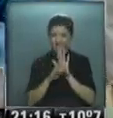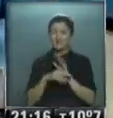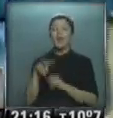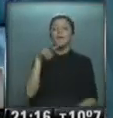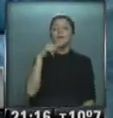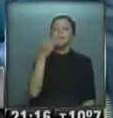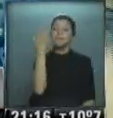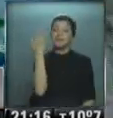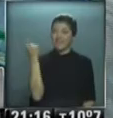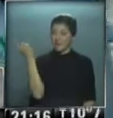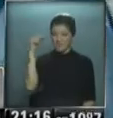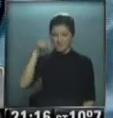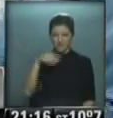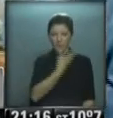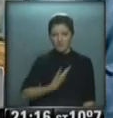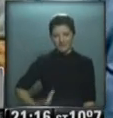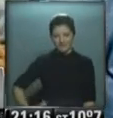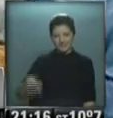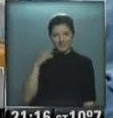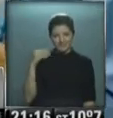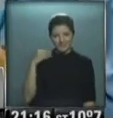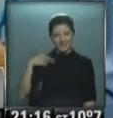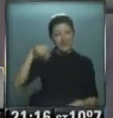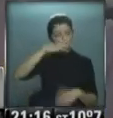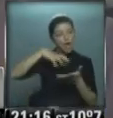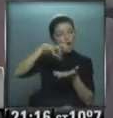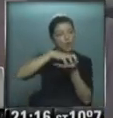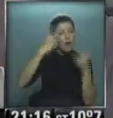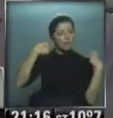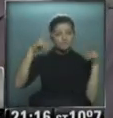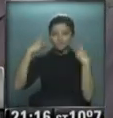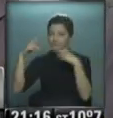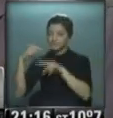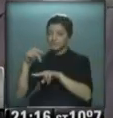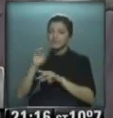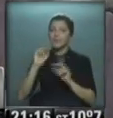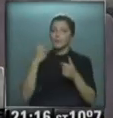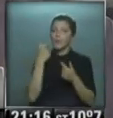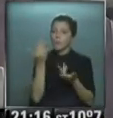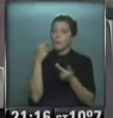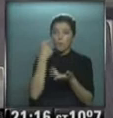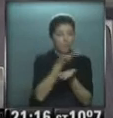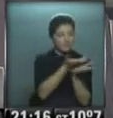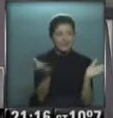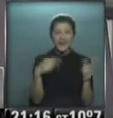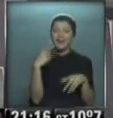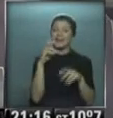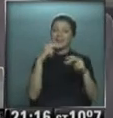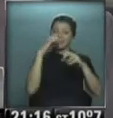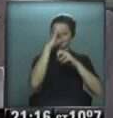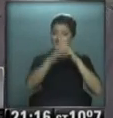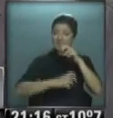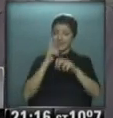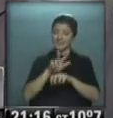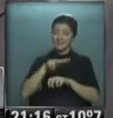la suerte de tener a la presidenta que visitó nuestras instalaciones y bueno, tuvimos la oportunidad de que viera tres satélites en distinto estado